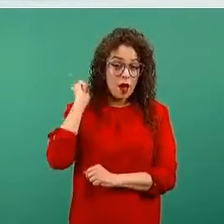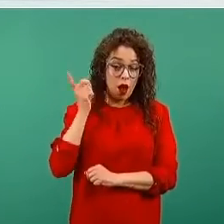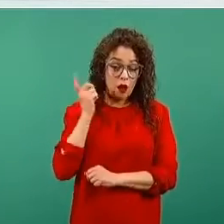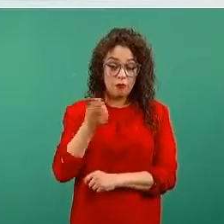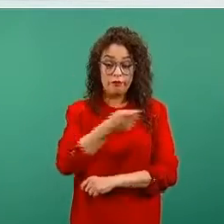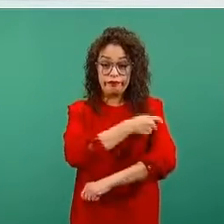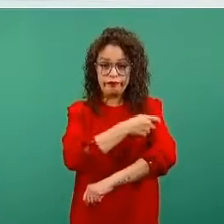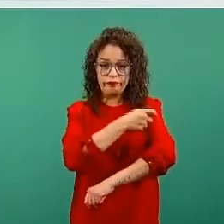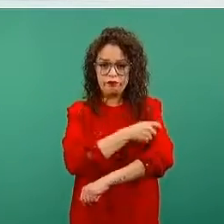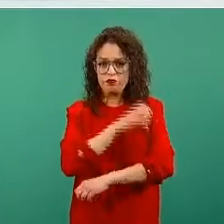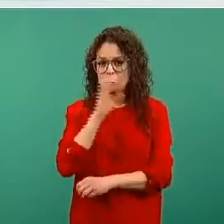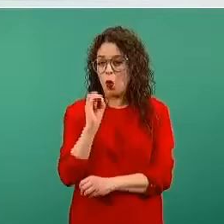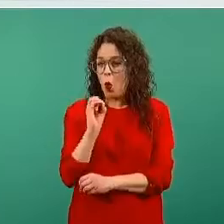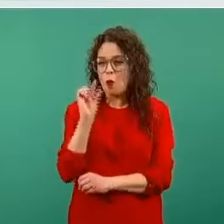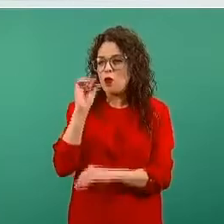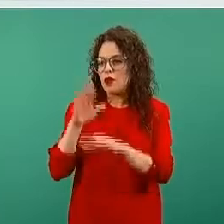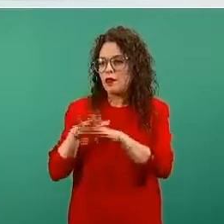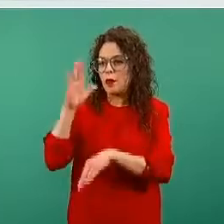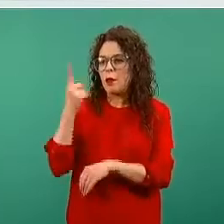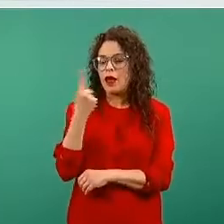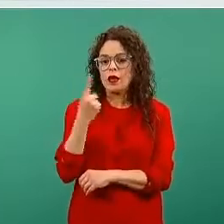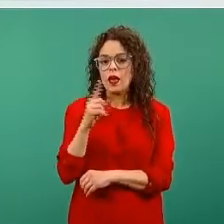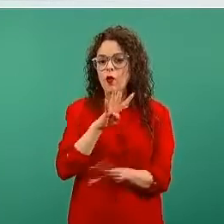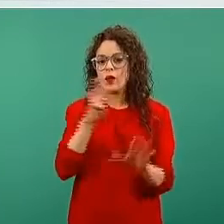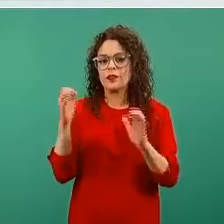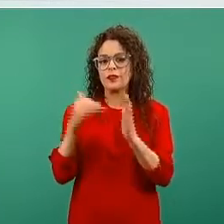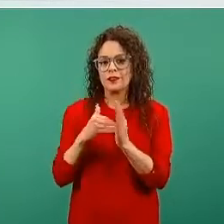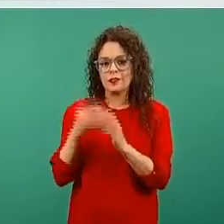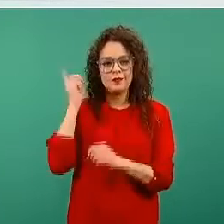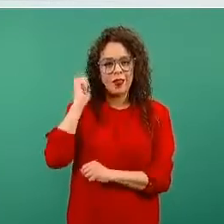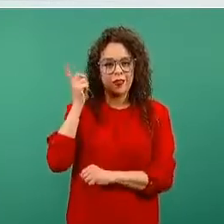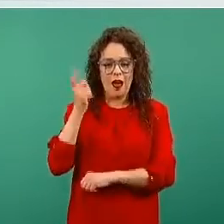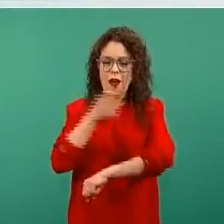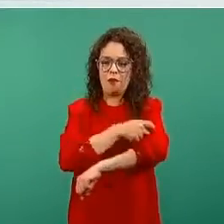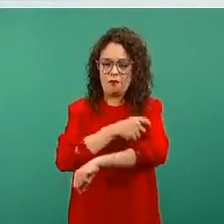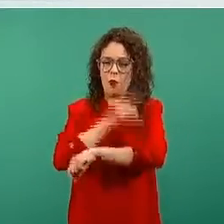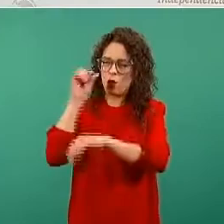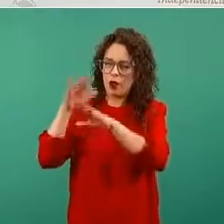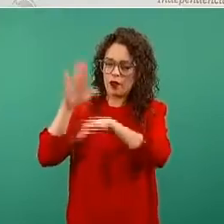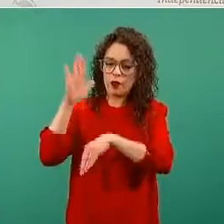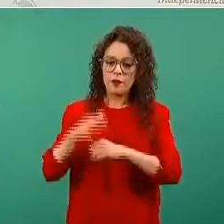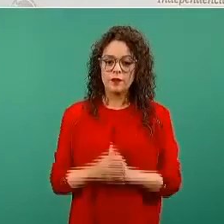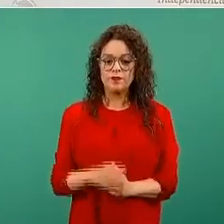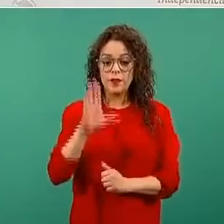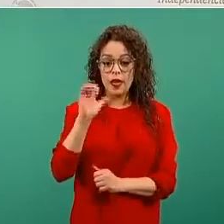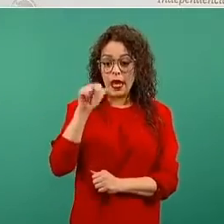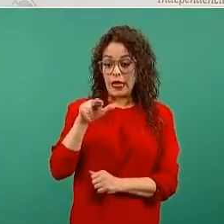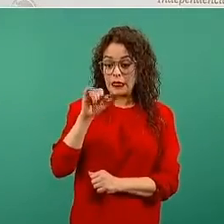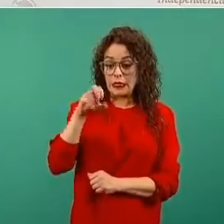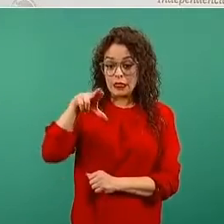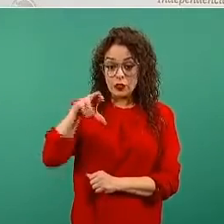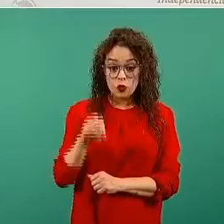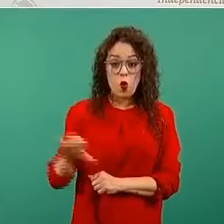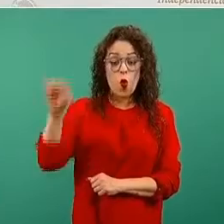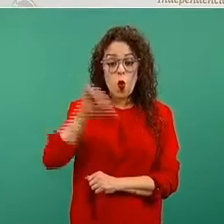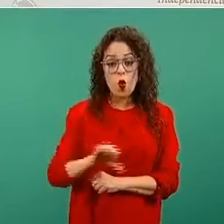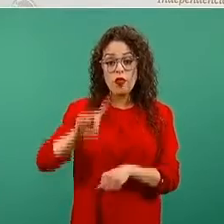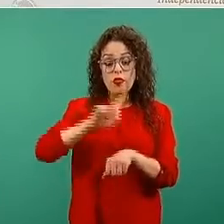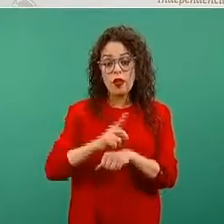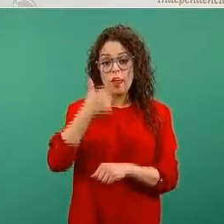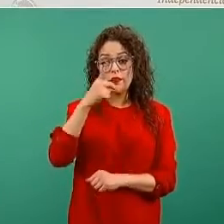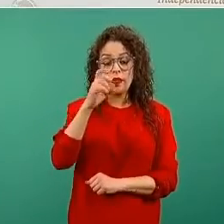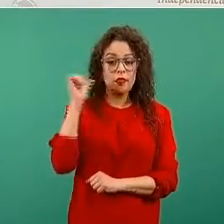de hecho, que 400.000 dosis diarias. De CanSino, esto es exactamente lo que hoy, 7 de abril,